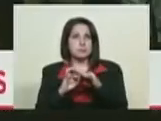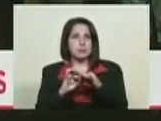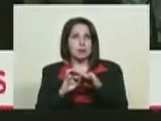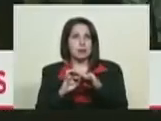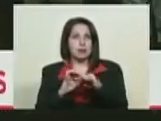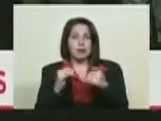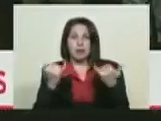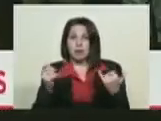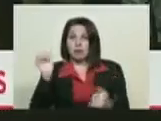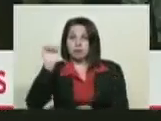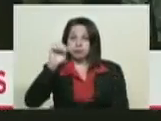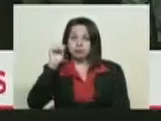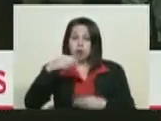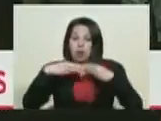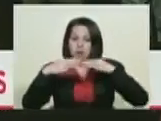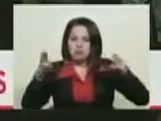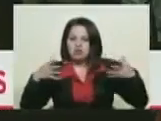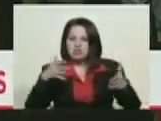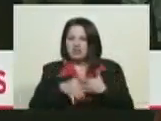Toquemos la puerta de todos,